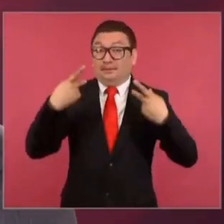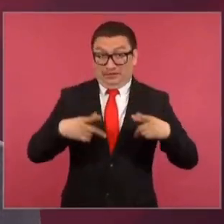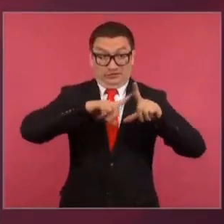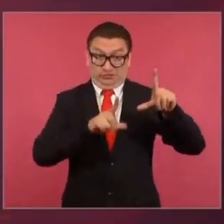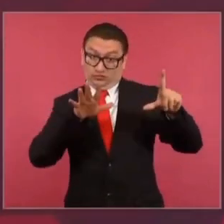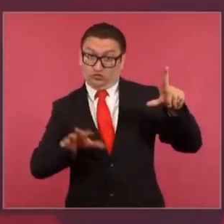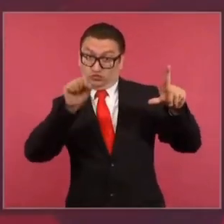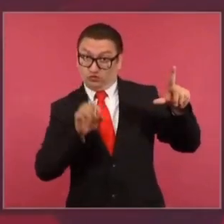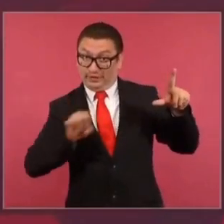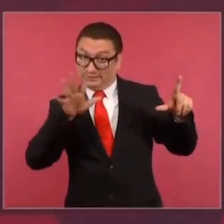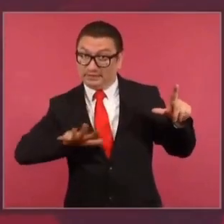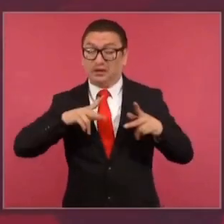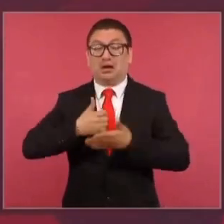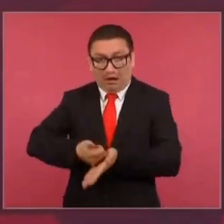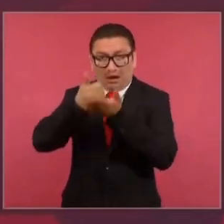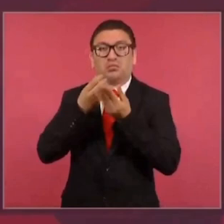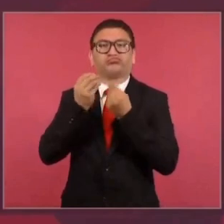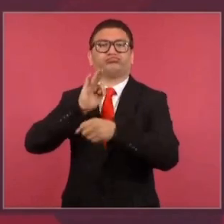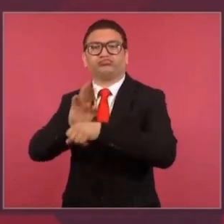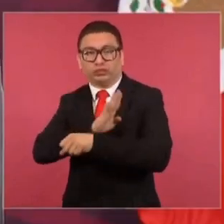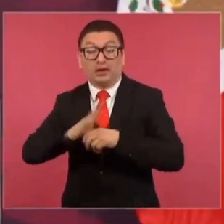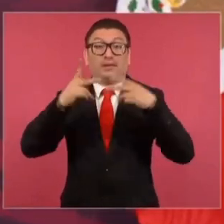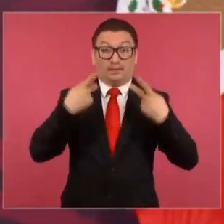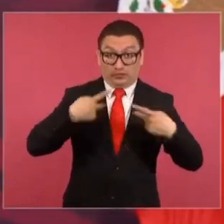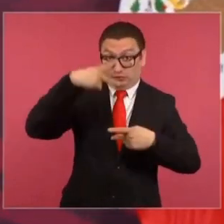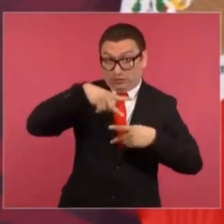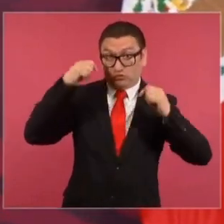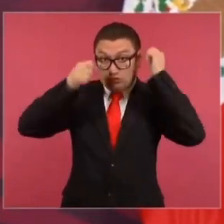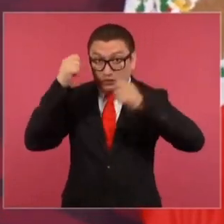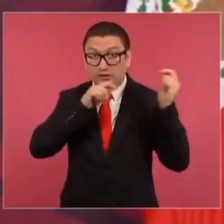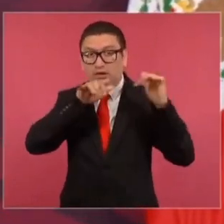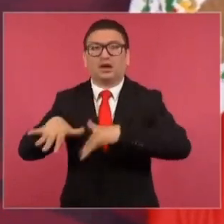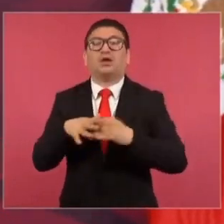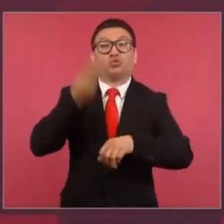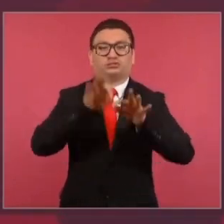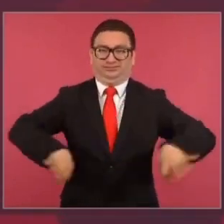sureste, a los turistas mexicanos, desde luego a los